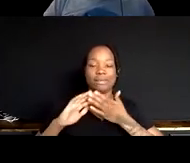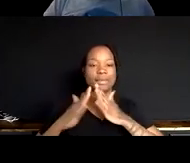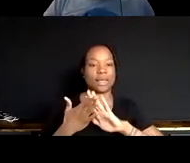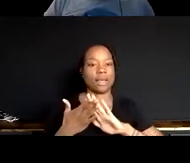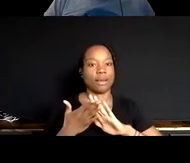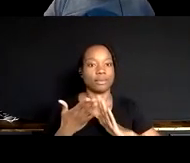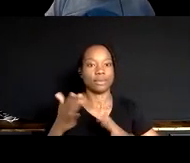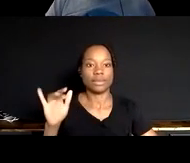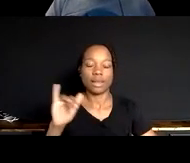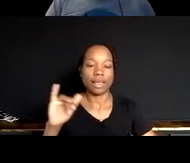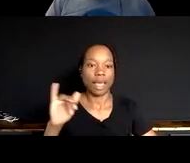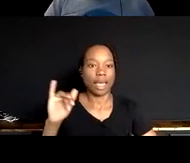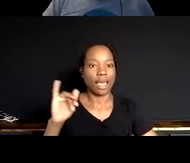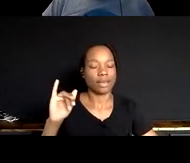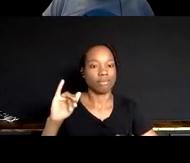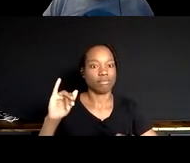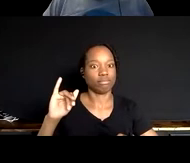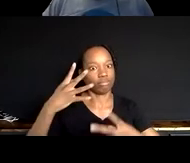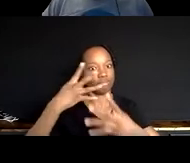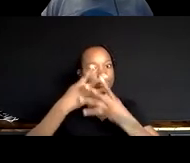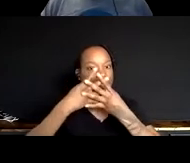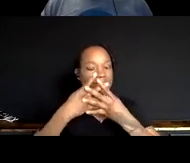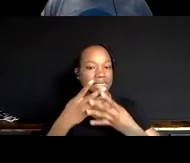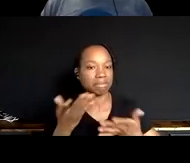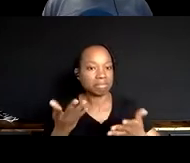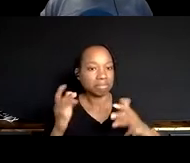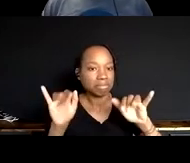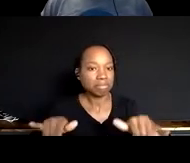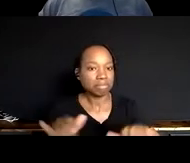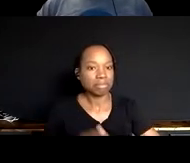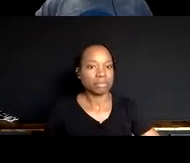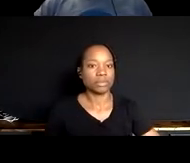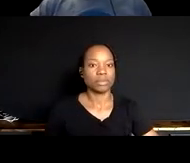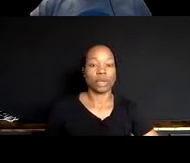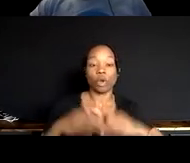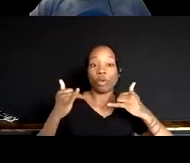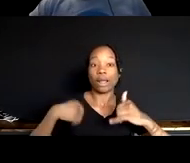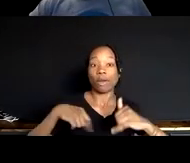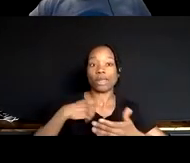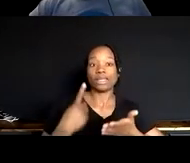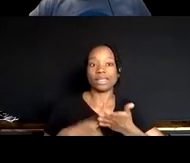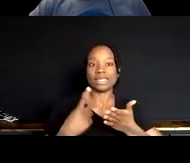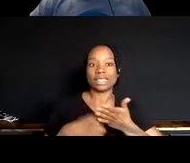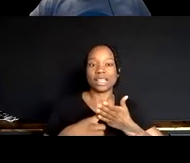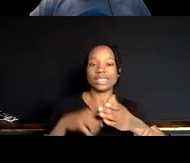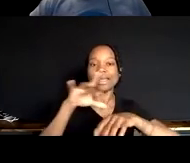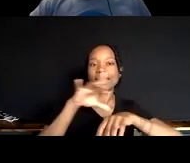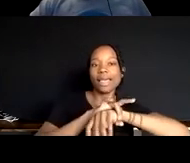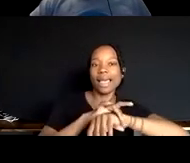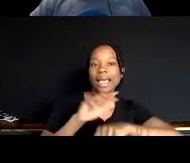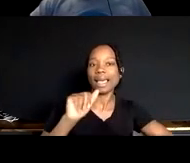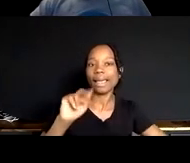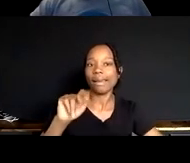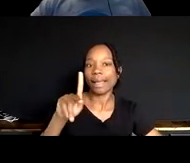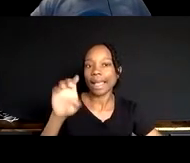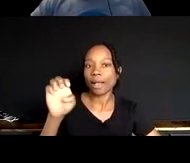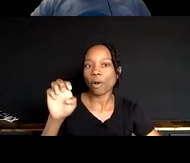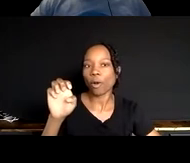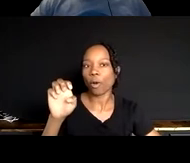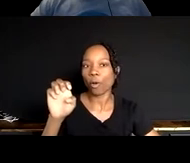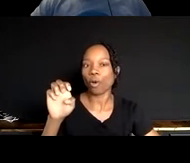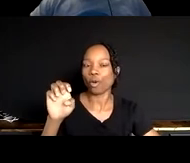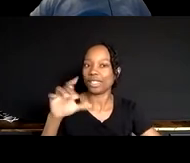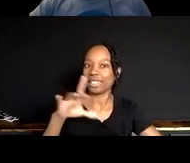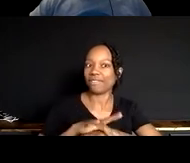se convierte como en una prisión satélite. Ahora mismo solo estamos hablando sobre monitores en el tobillo y